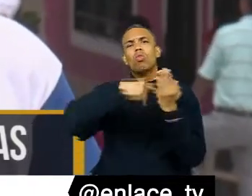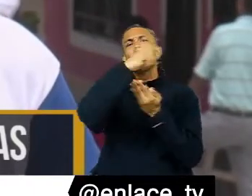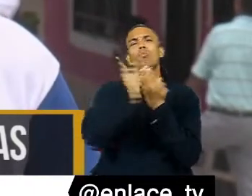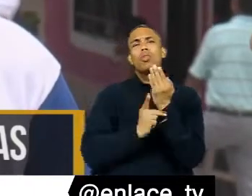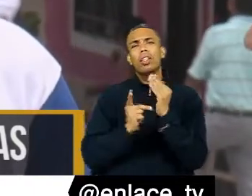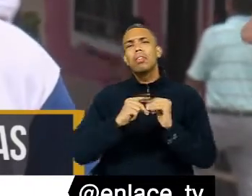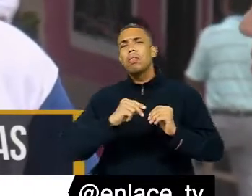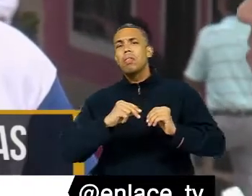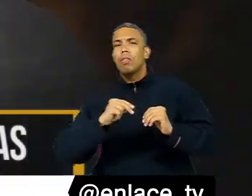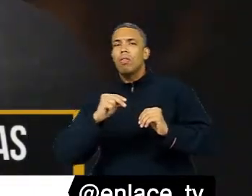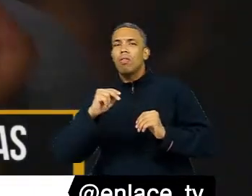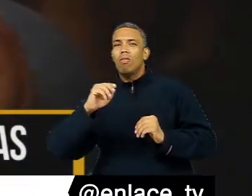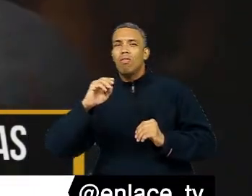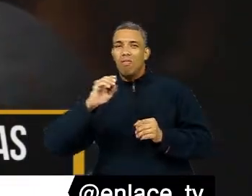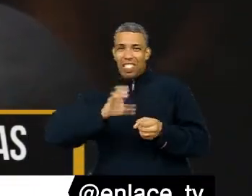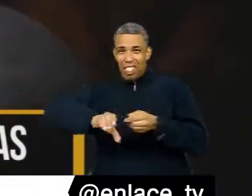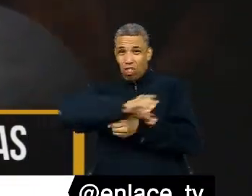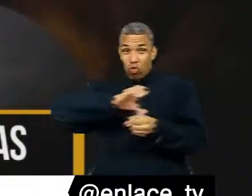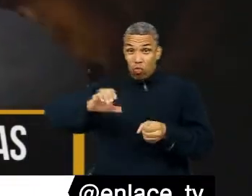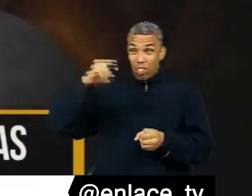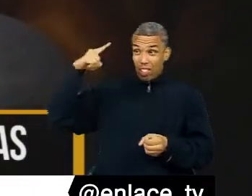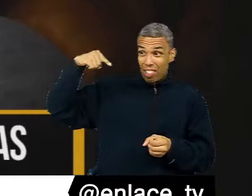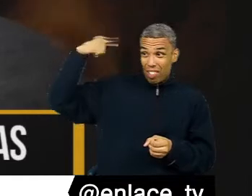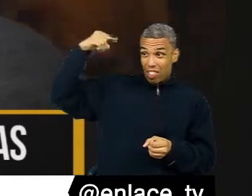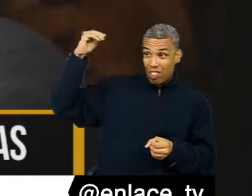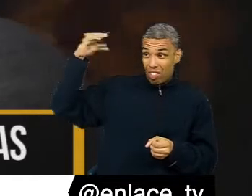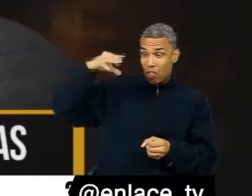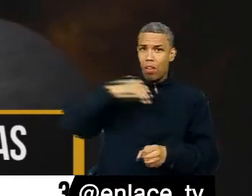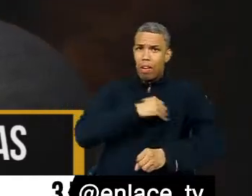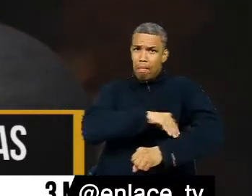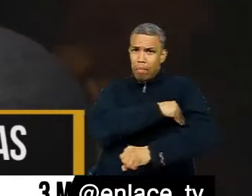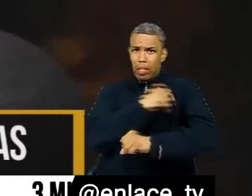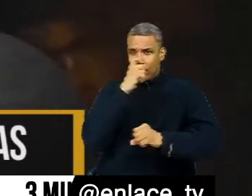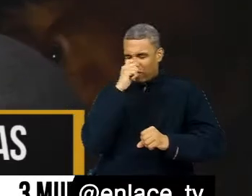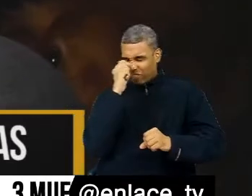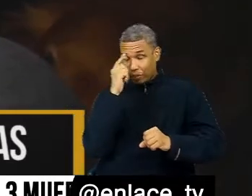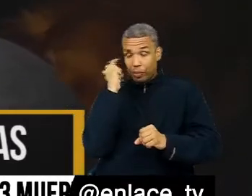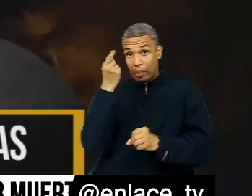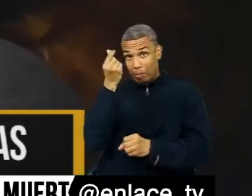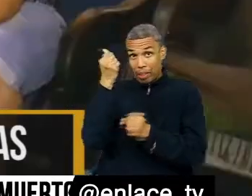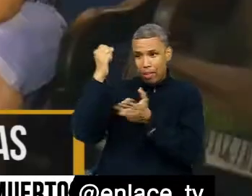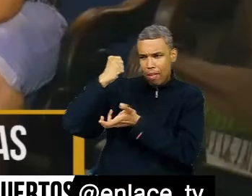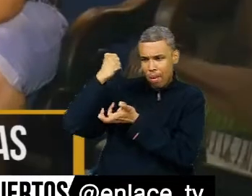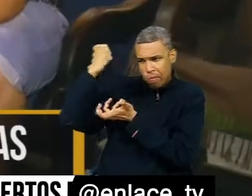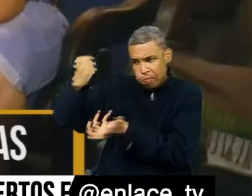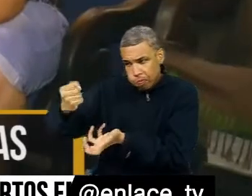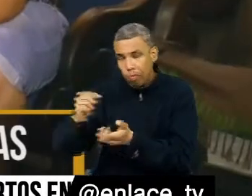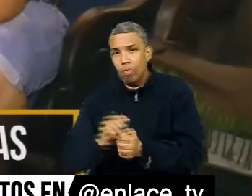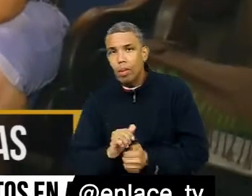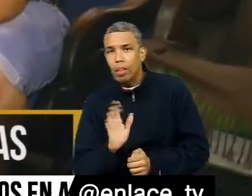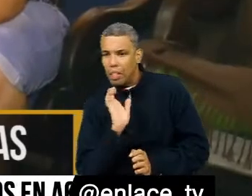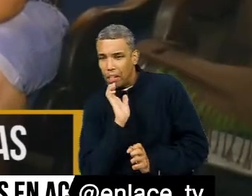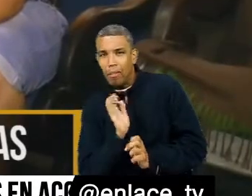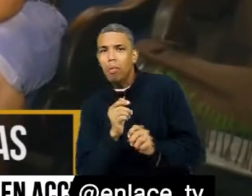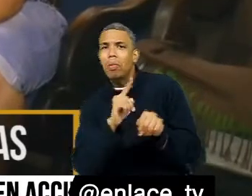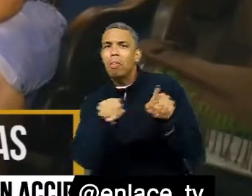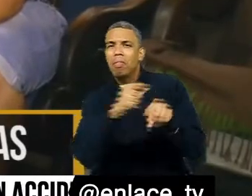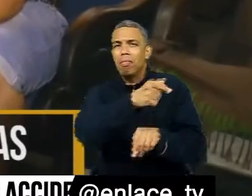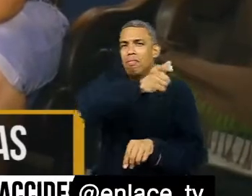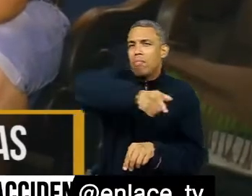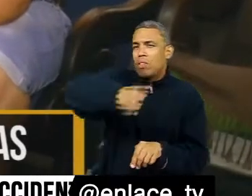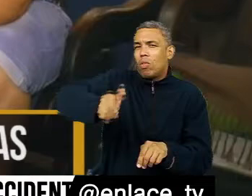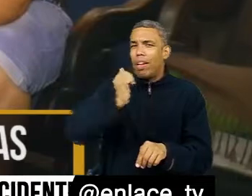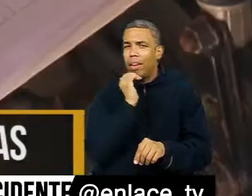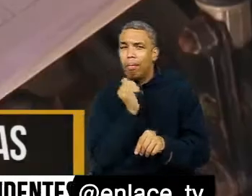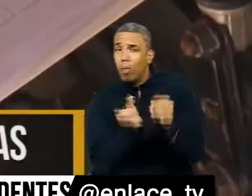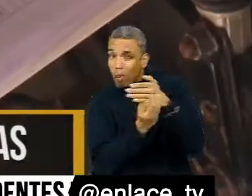el ministerio le va a asignar 200 subsidios con el municipio, donde el ministerio asigna 20 millones para cada beneficiario y el municipio